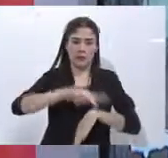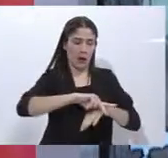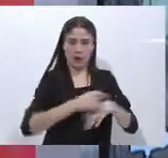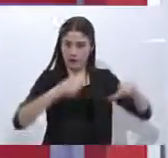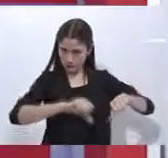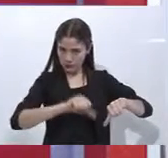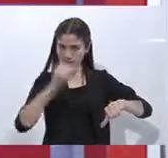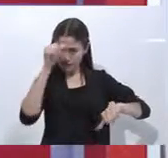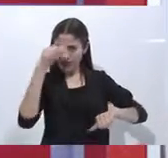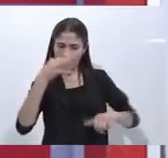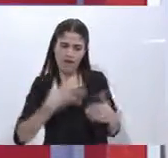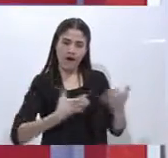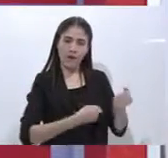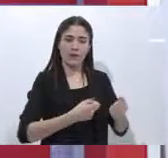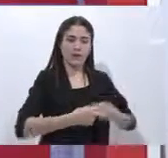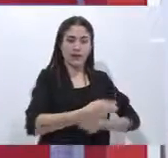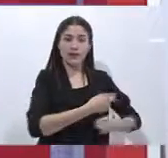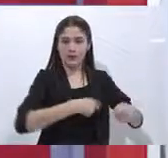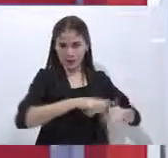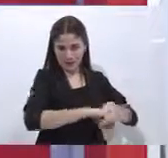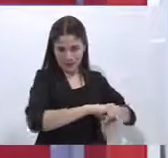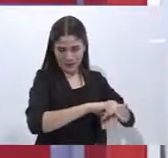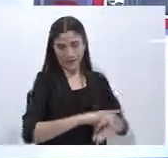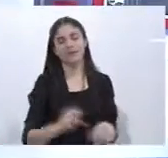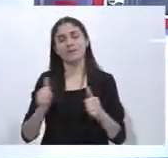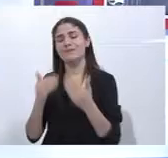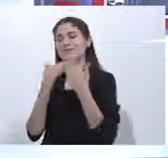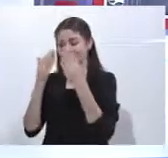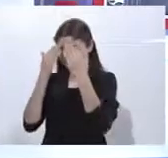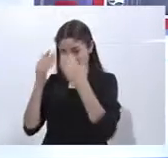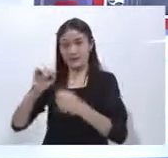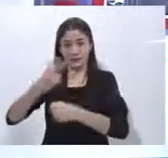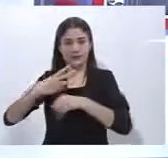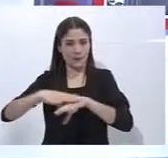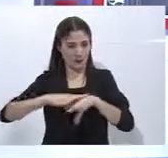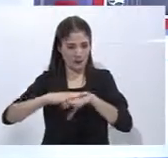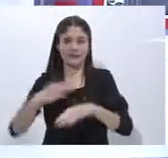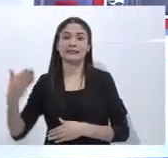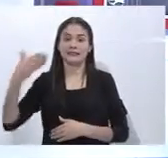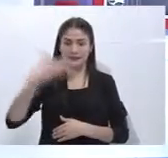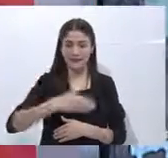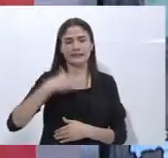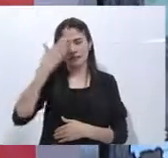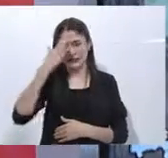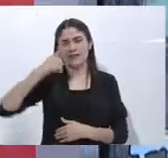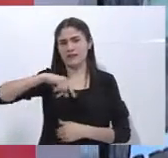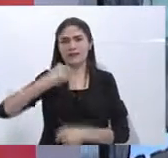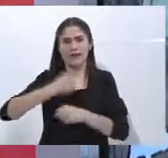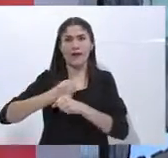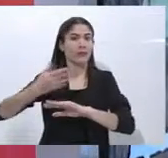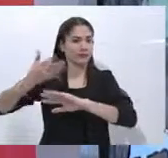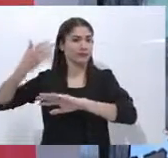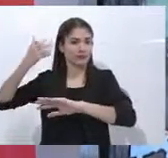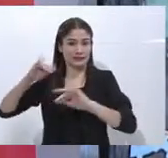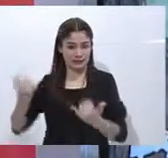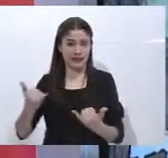viceministro un gusto tenerlo aquí en un día con muchas actividades sabemos que vienen trabajando de hace mucho tiempo también con ellos